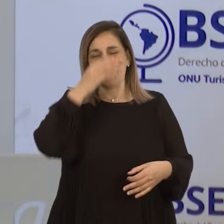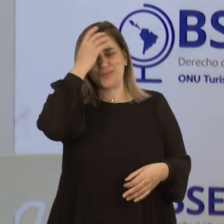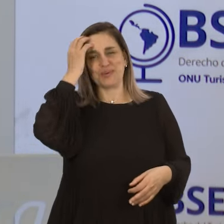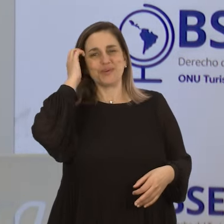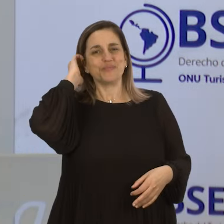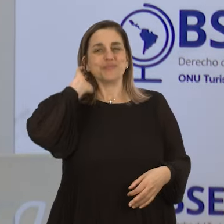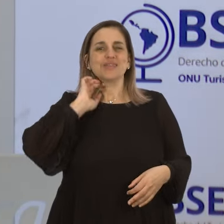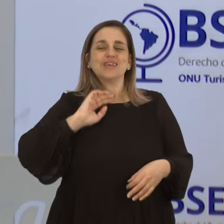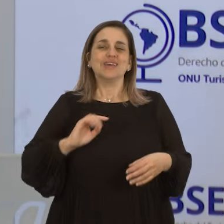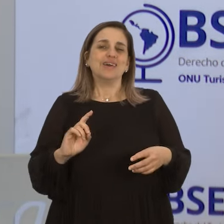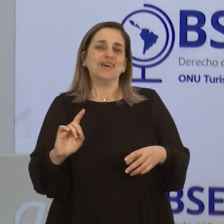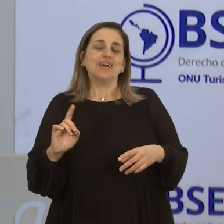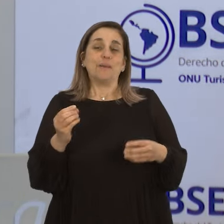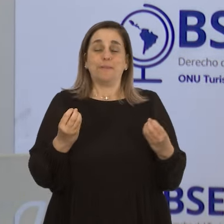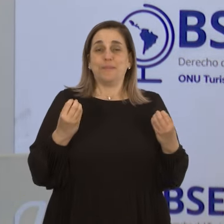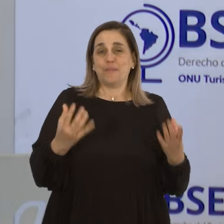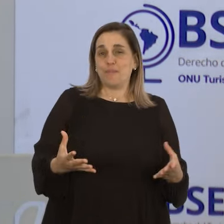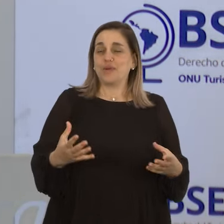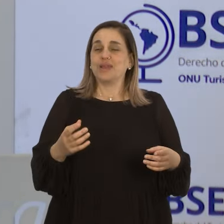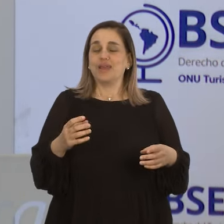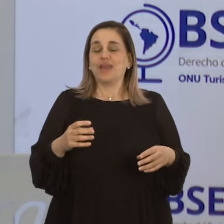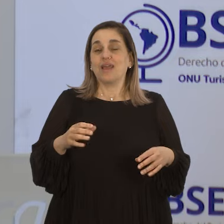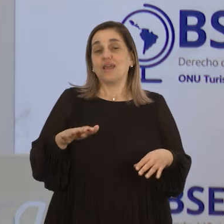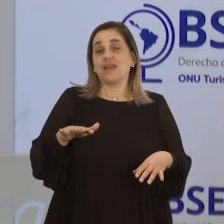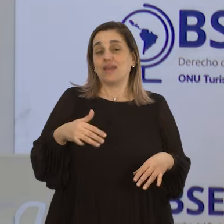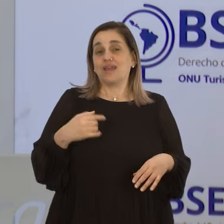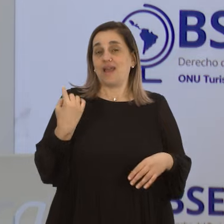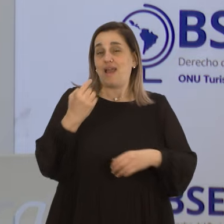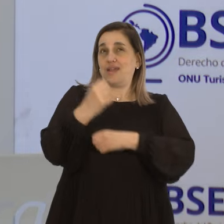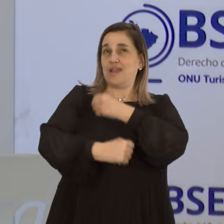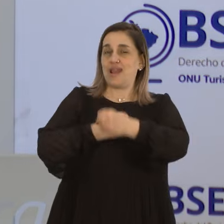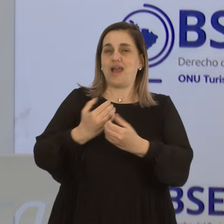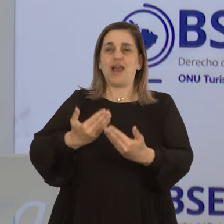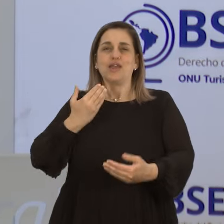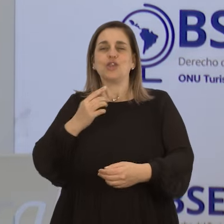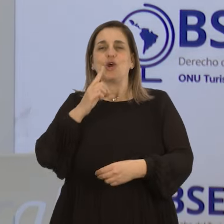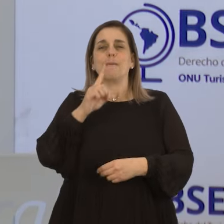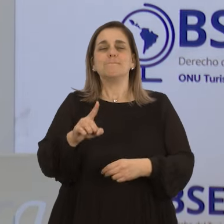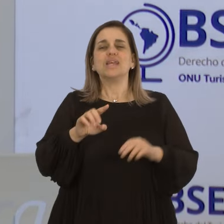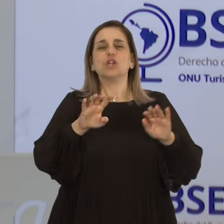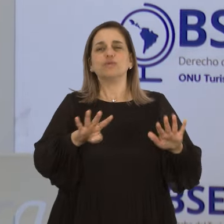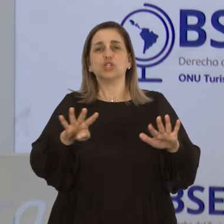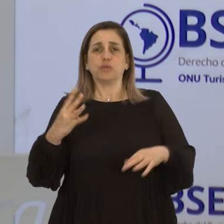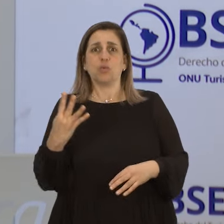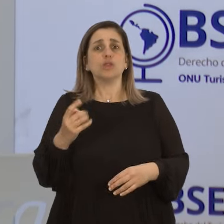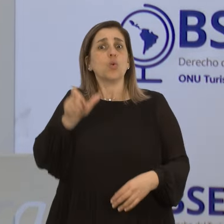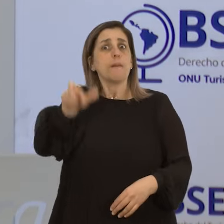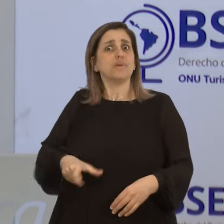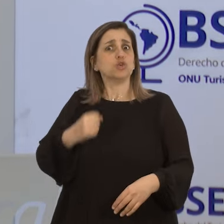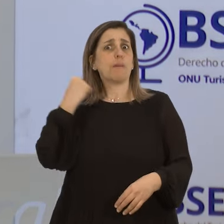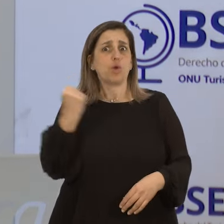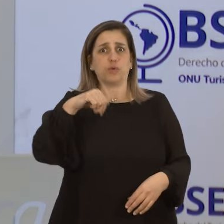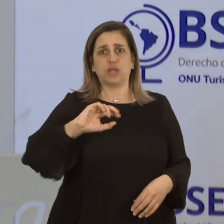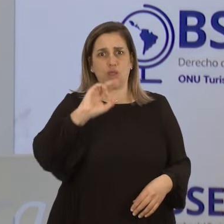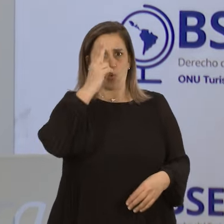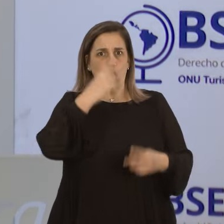tomando algo más distendido, lo podemos conversar. En el año